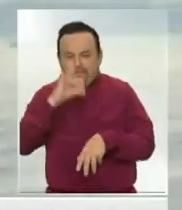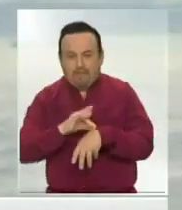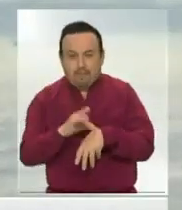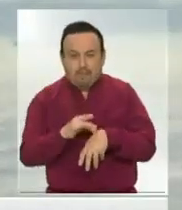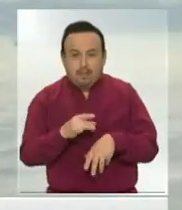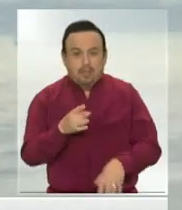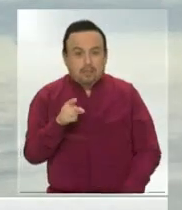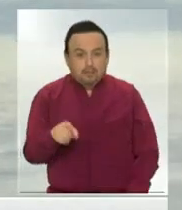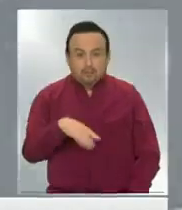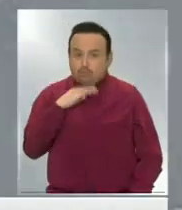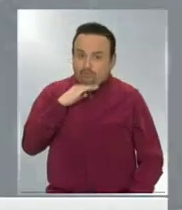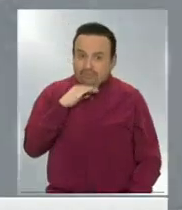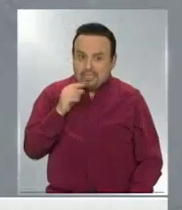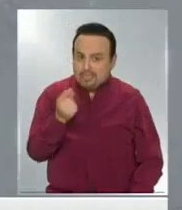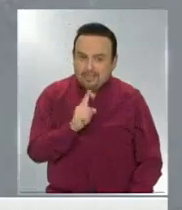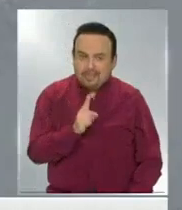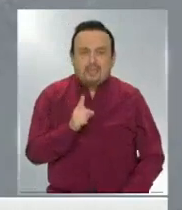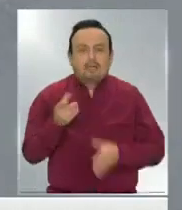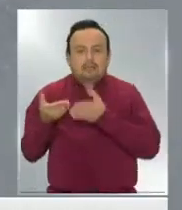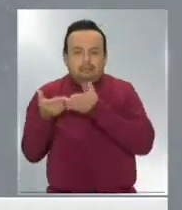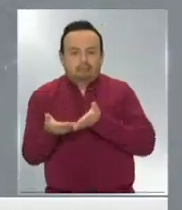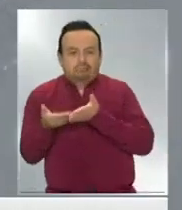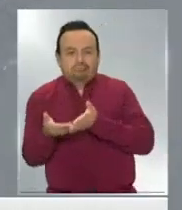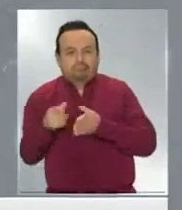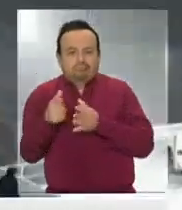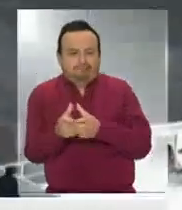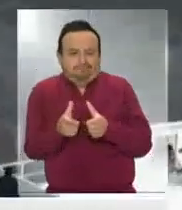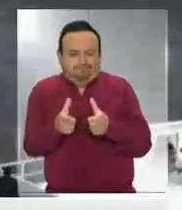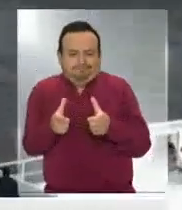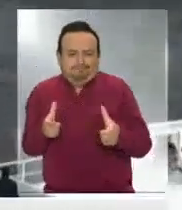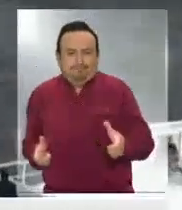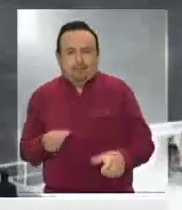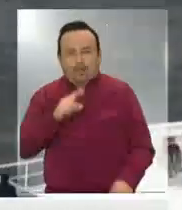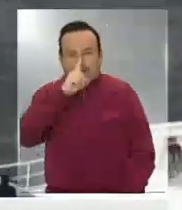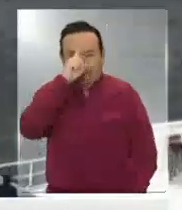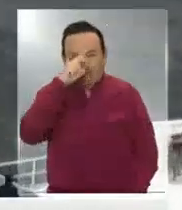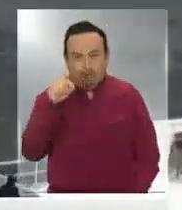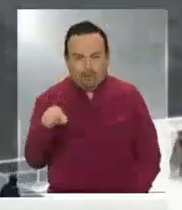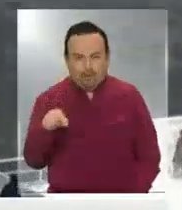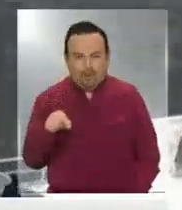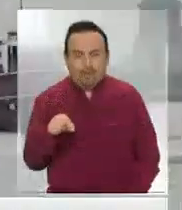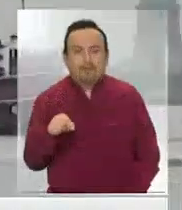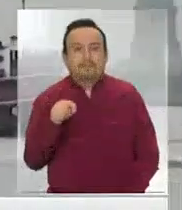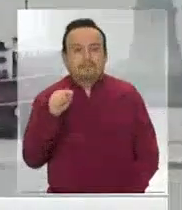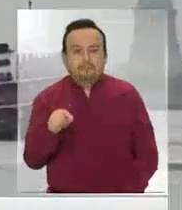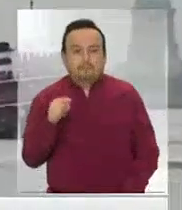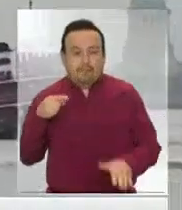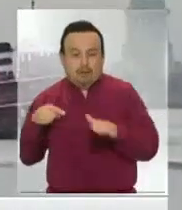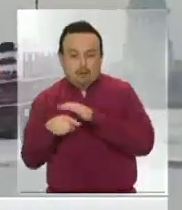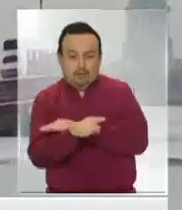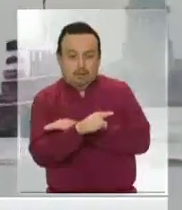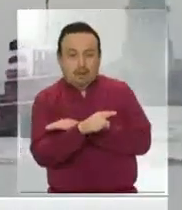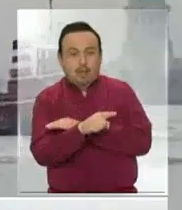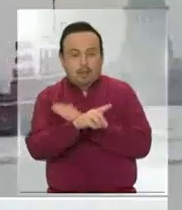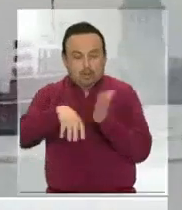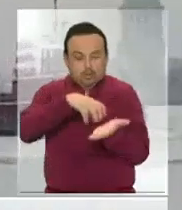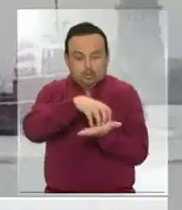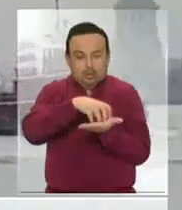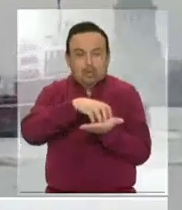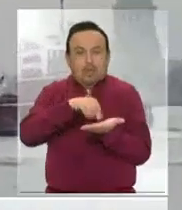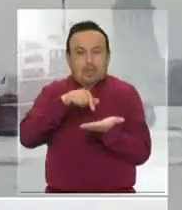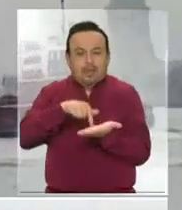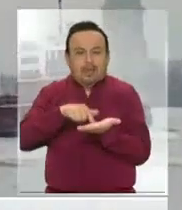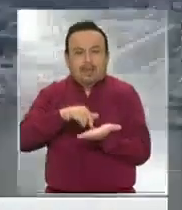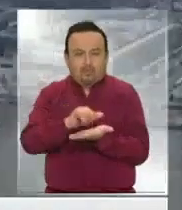Pero no era suficiente. Por eso la Marina movilizó el enorme buque hospital Comfort. Su entrada a la ciudad fue todo un